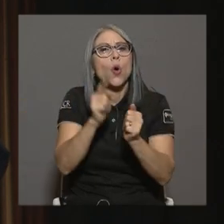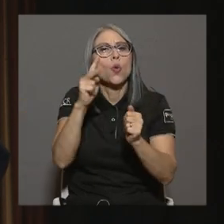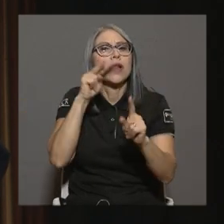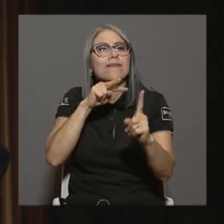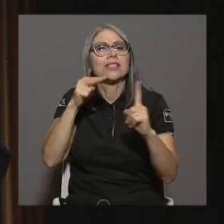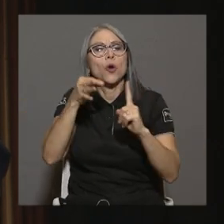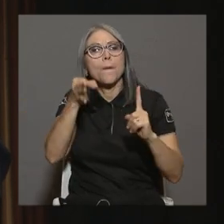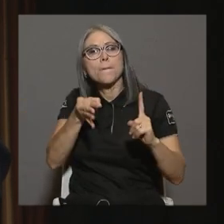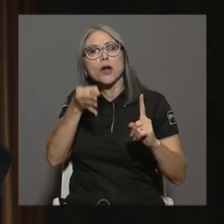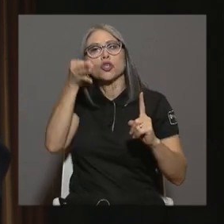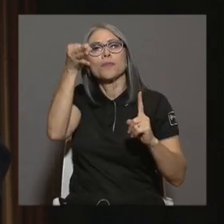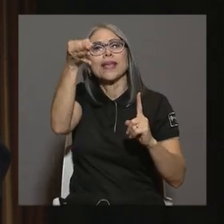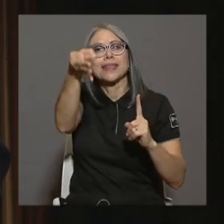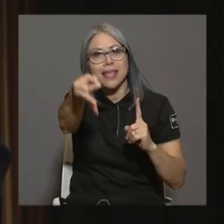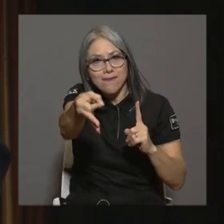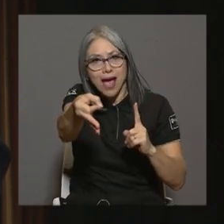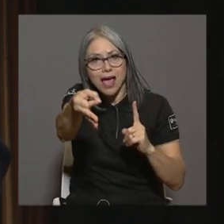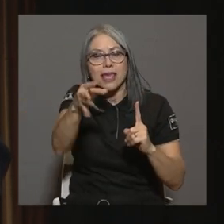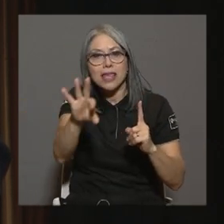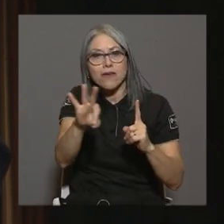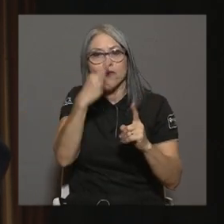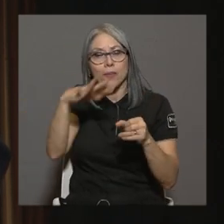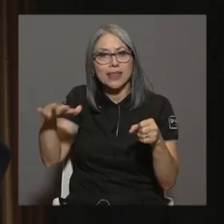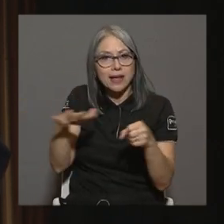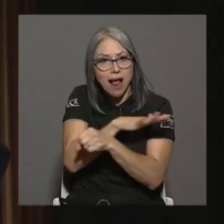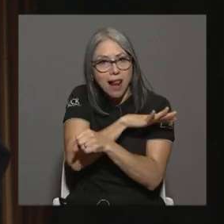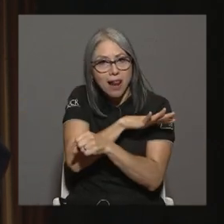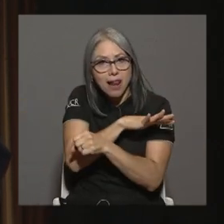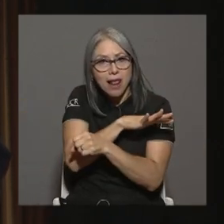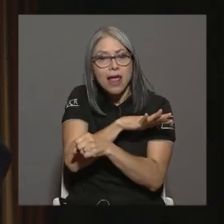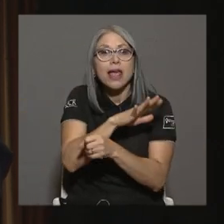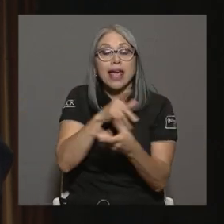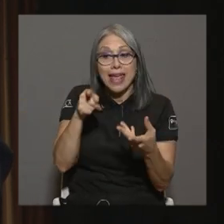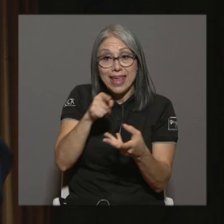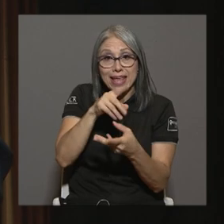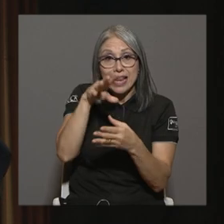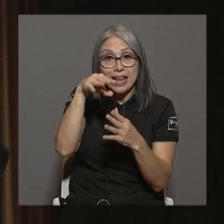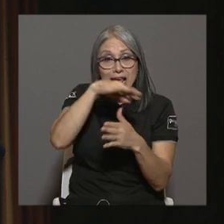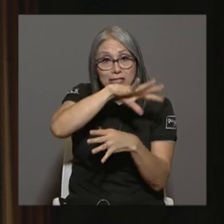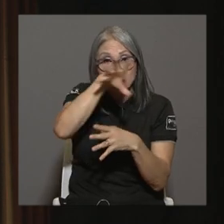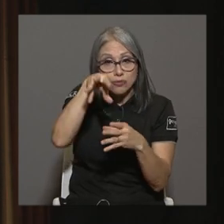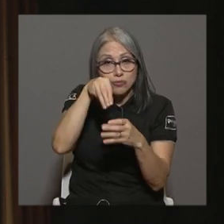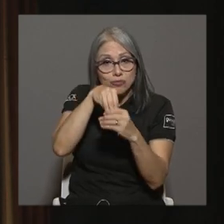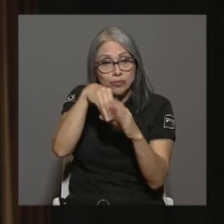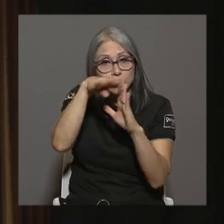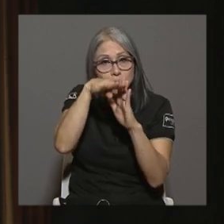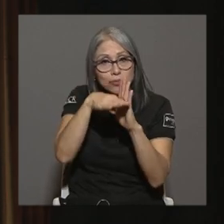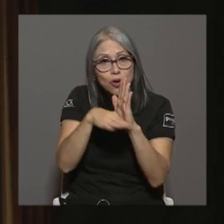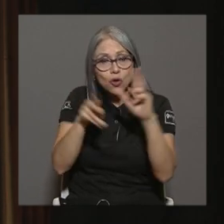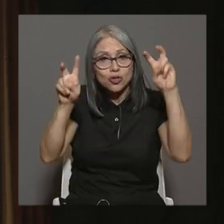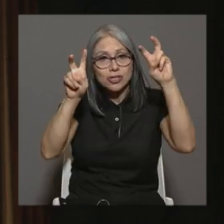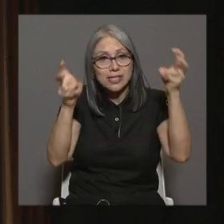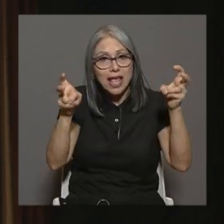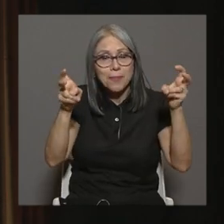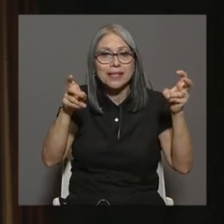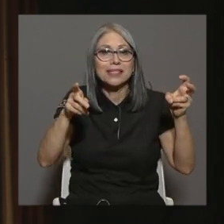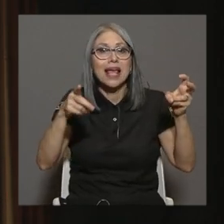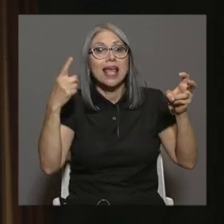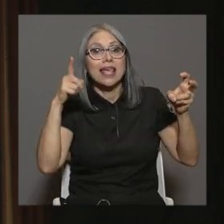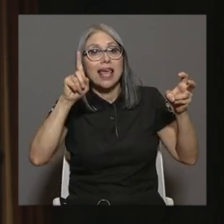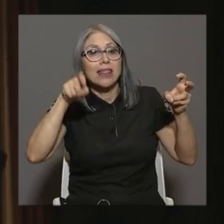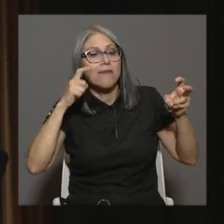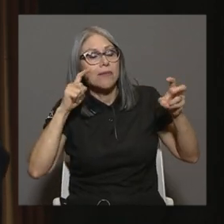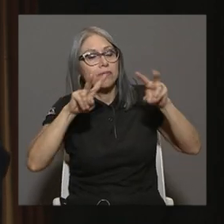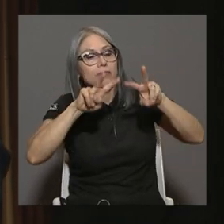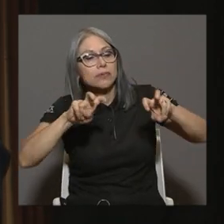prospectiva y de manera integral, incorporando en las consideraciones de los asuntos que se someten al escrutinio de la